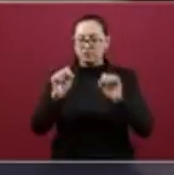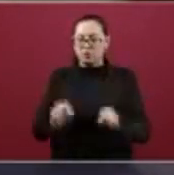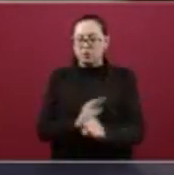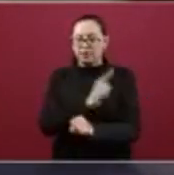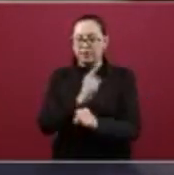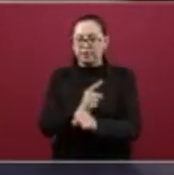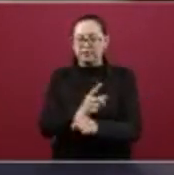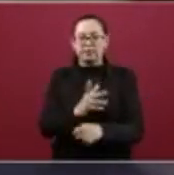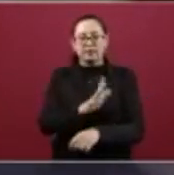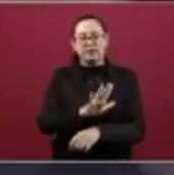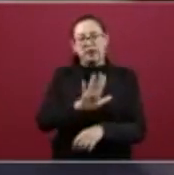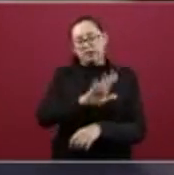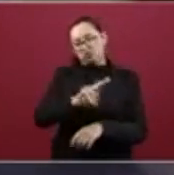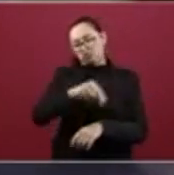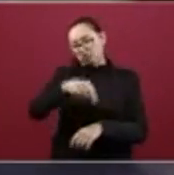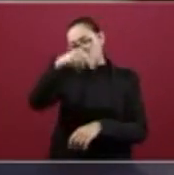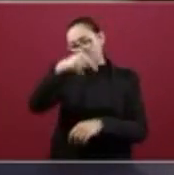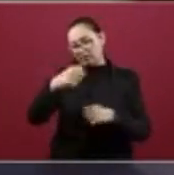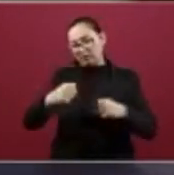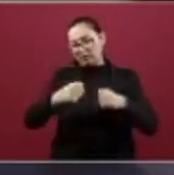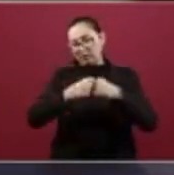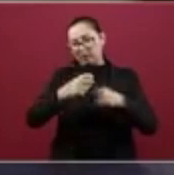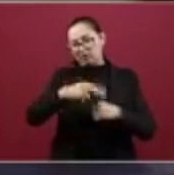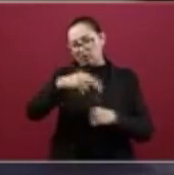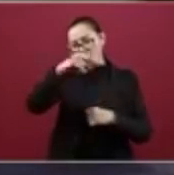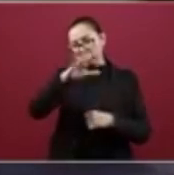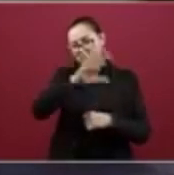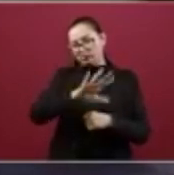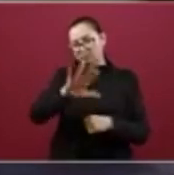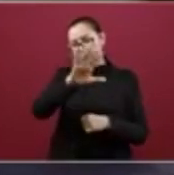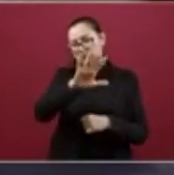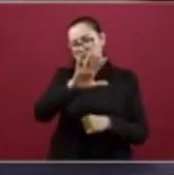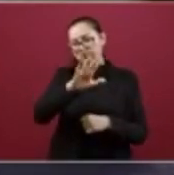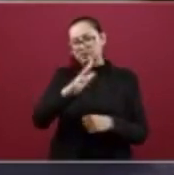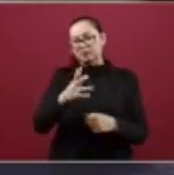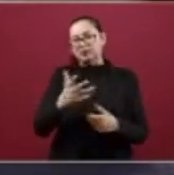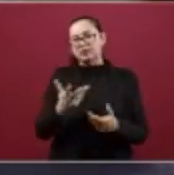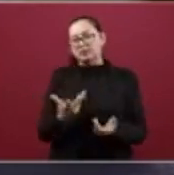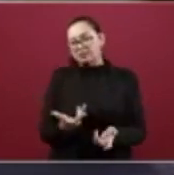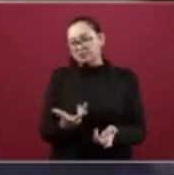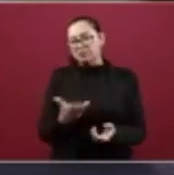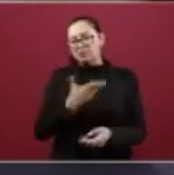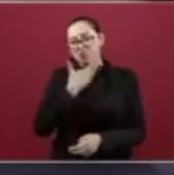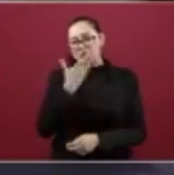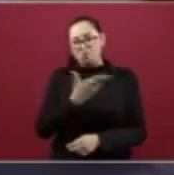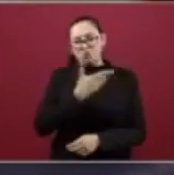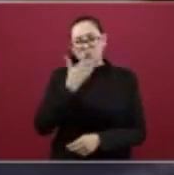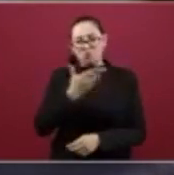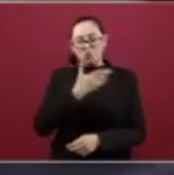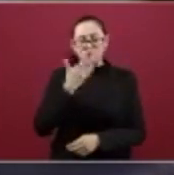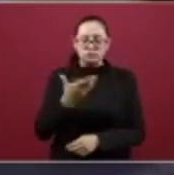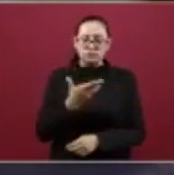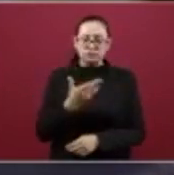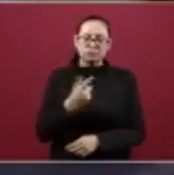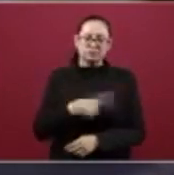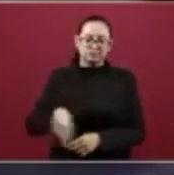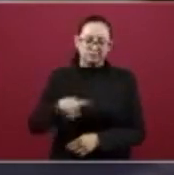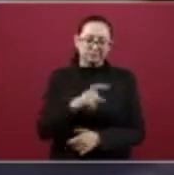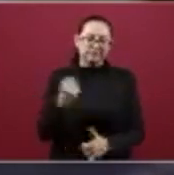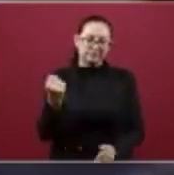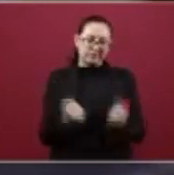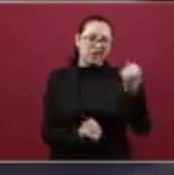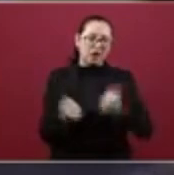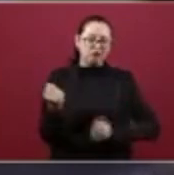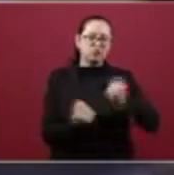En el norte cada vez es más frecuente que se utilicen estos